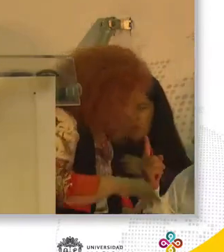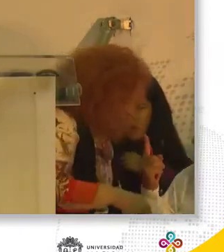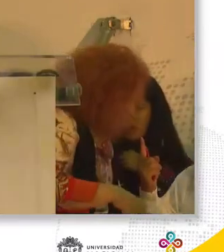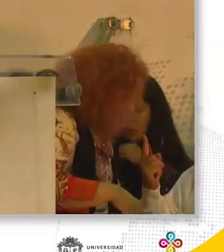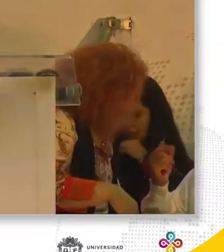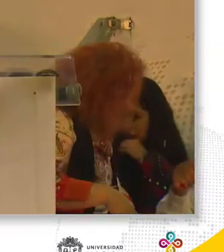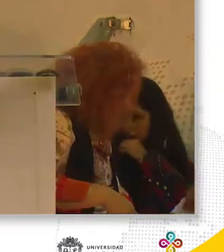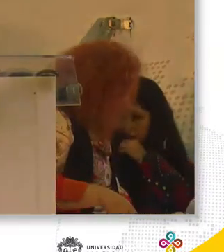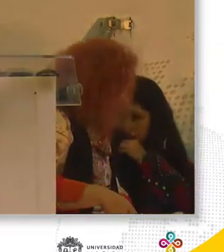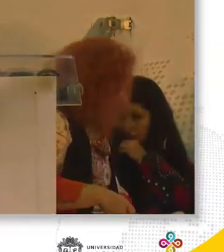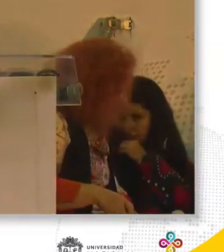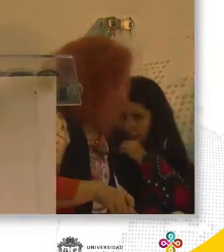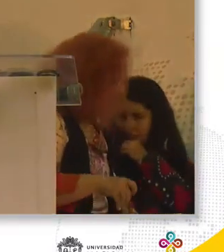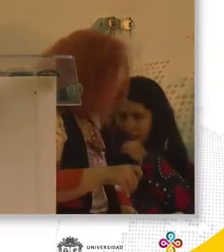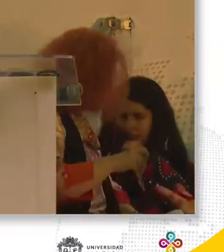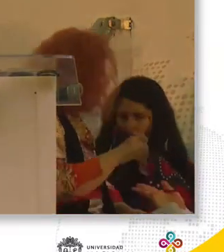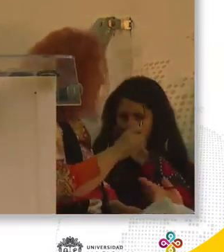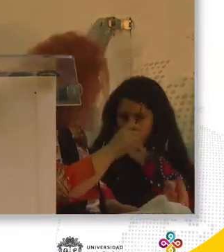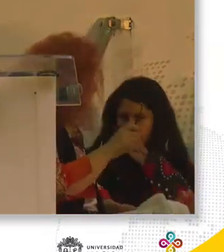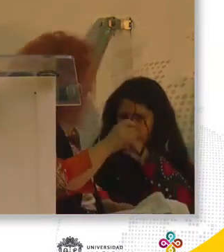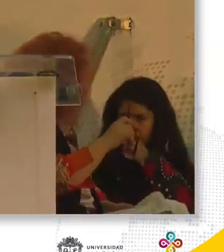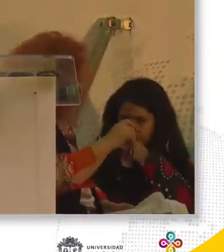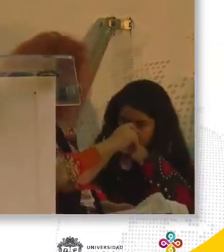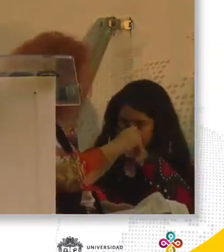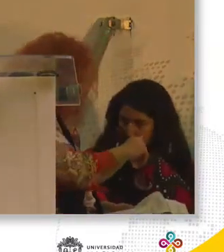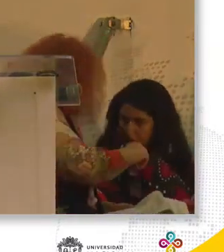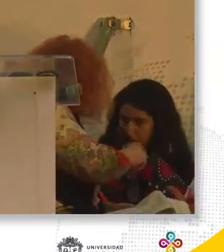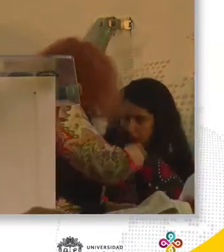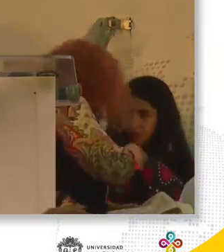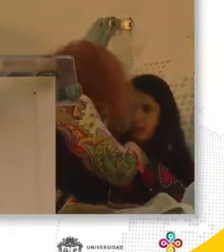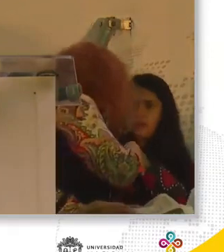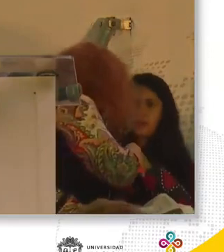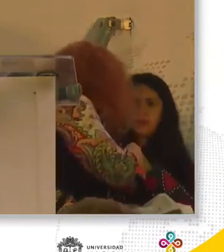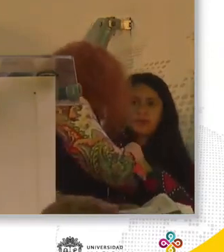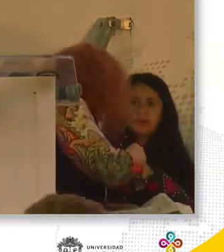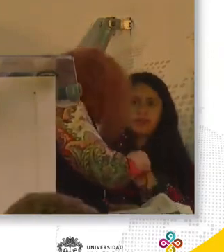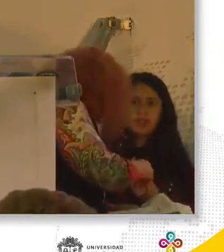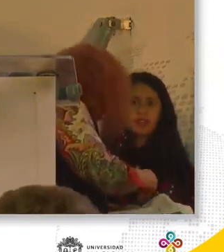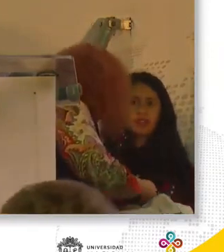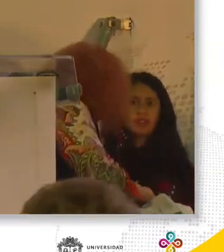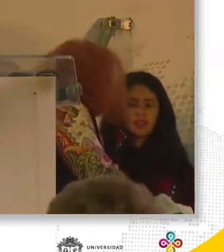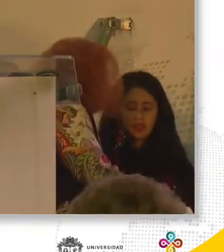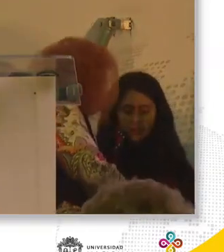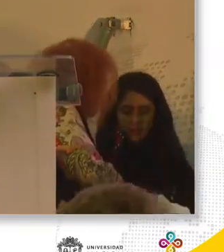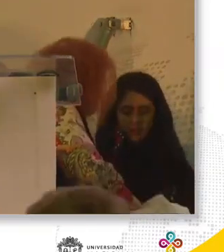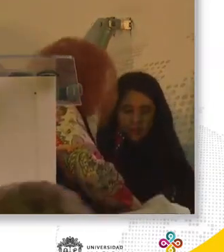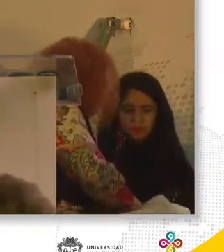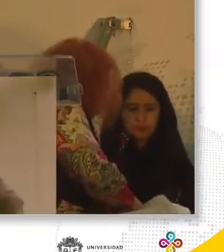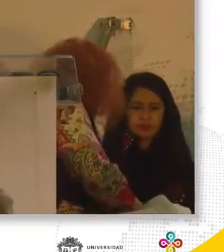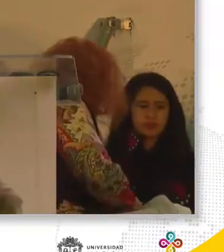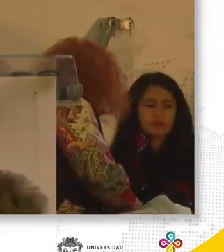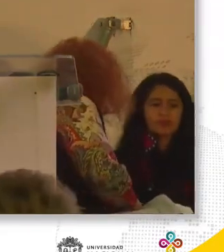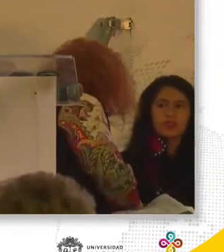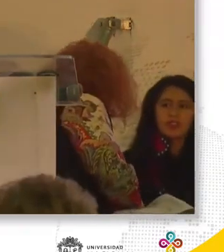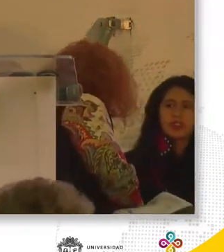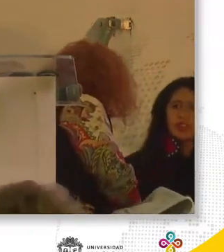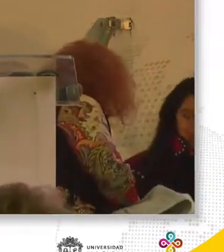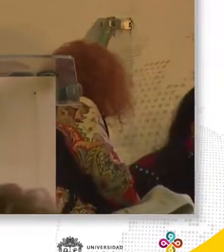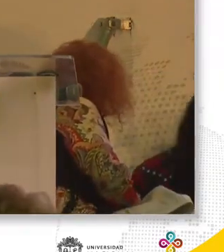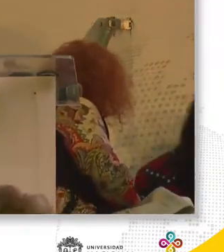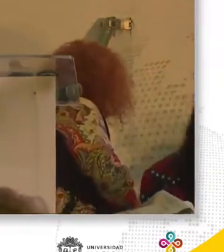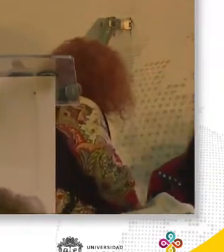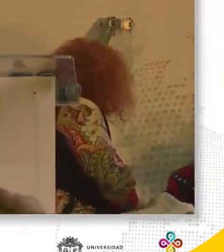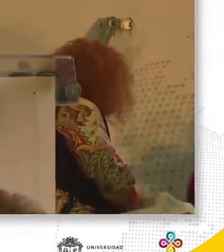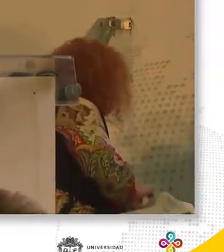y de los sueños humanos. Por lo tanto, el Apanapajá y el Keori son